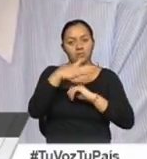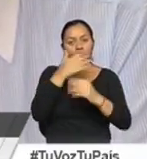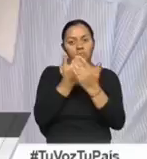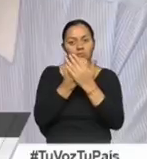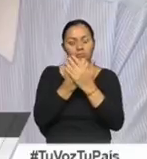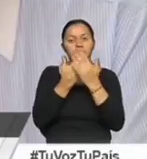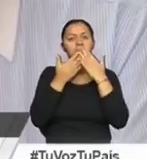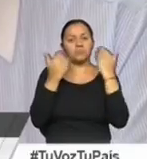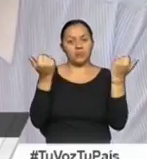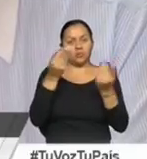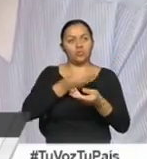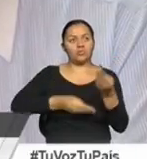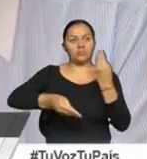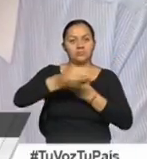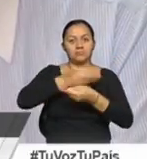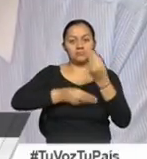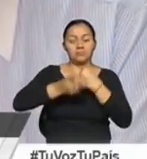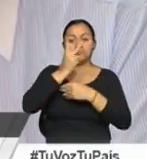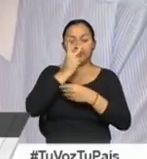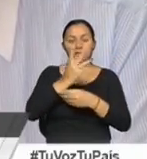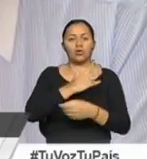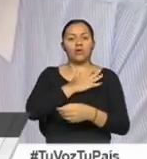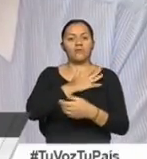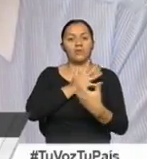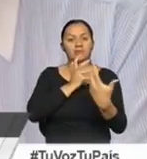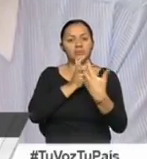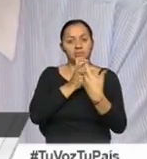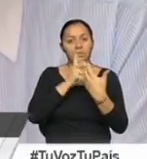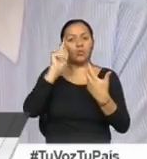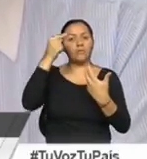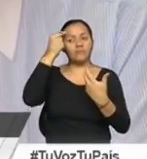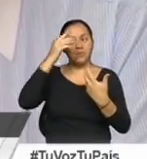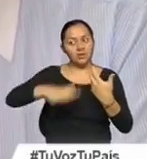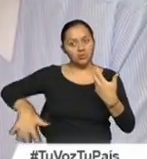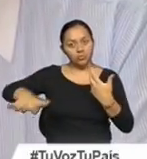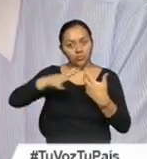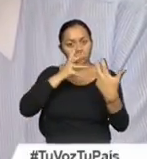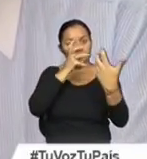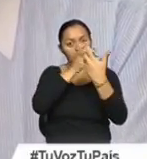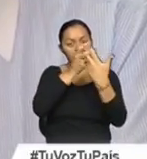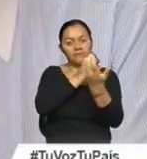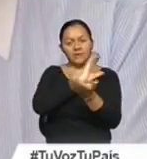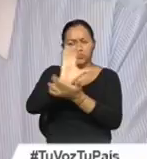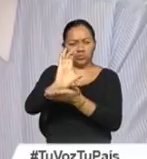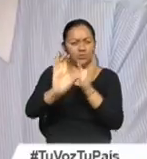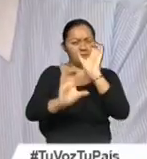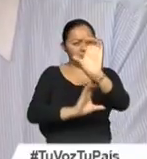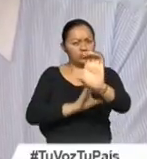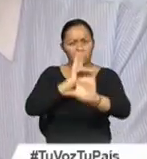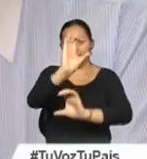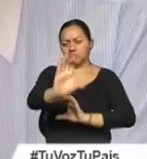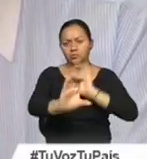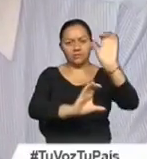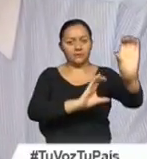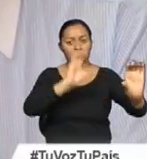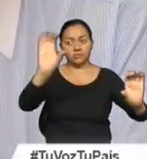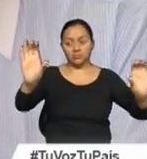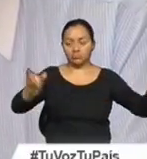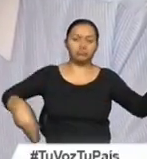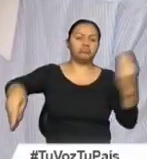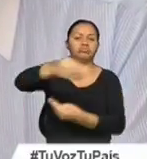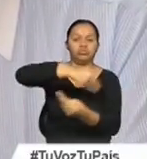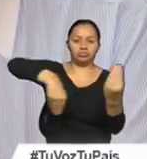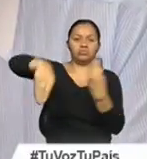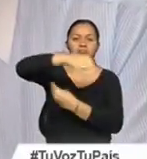país. Reitero, la confianza en el gobierno implica inversión y al haber inversión, de hecho, se